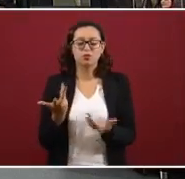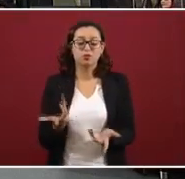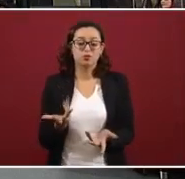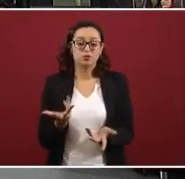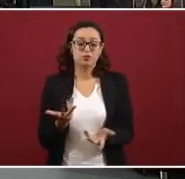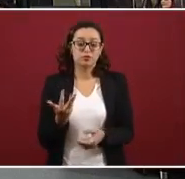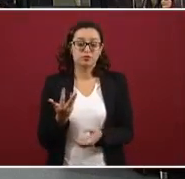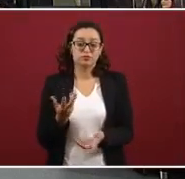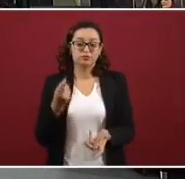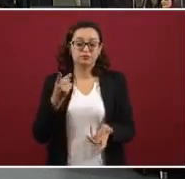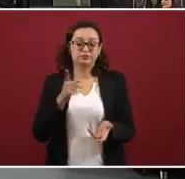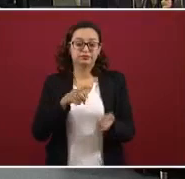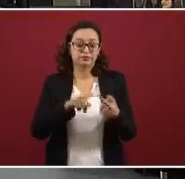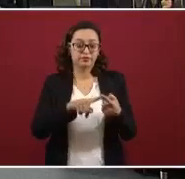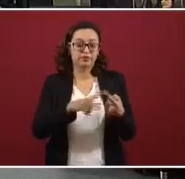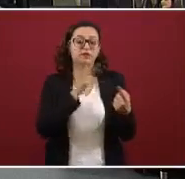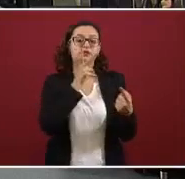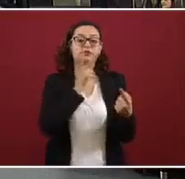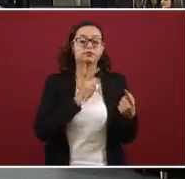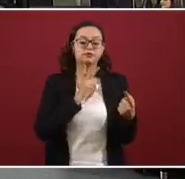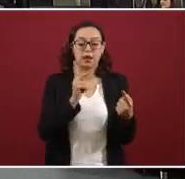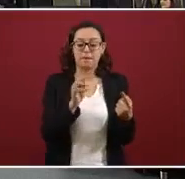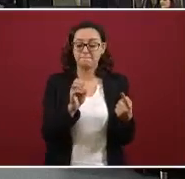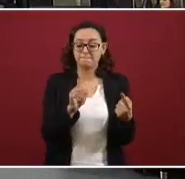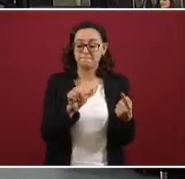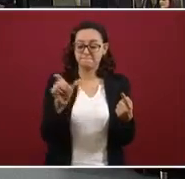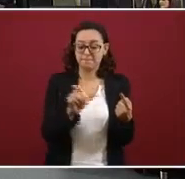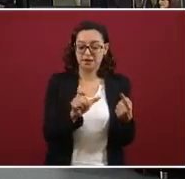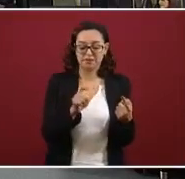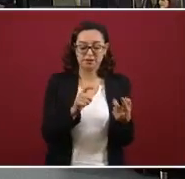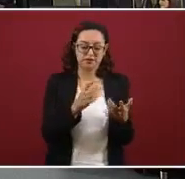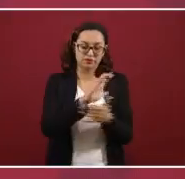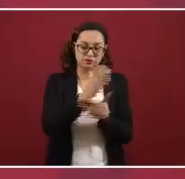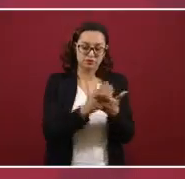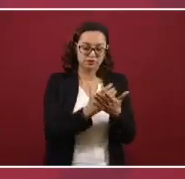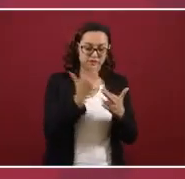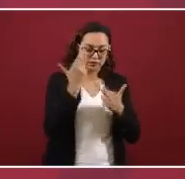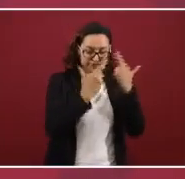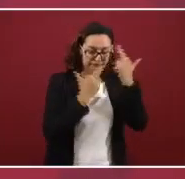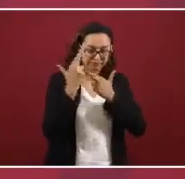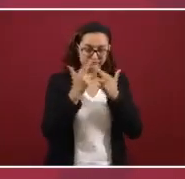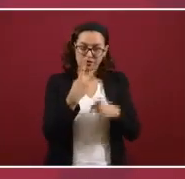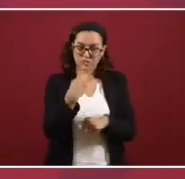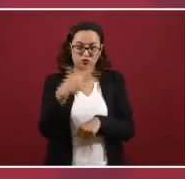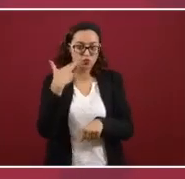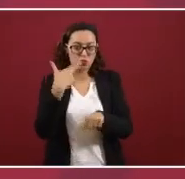corresponde a Pemex en la revisión del contrato y